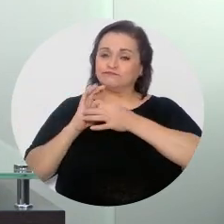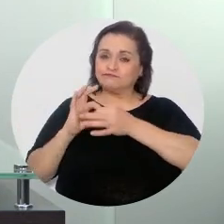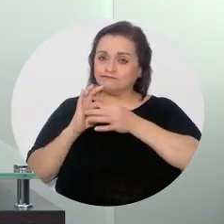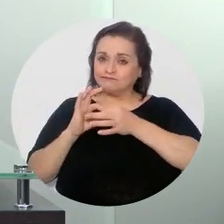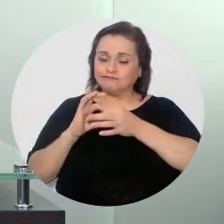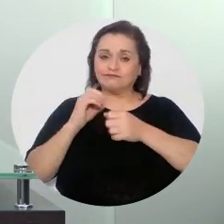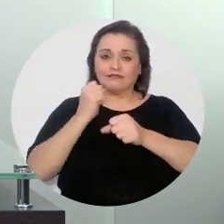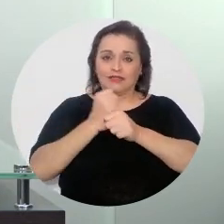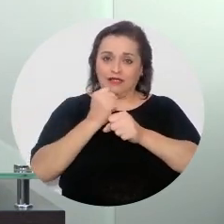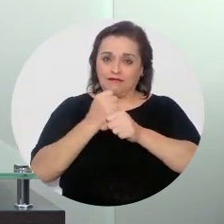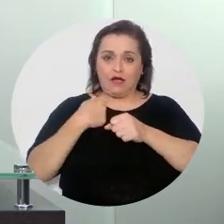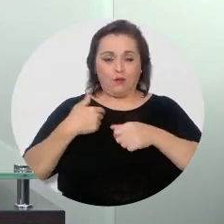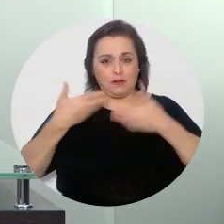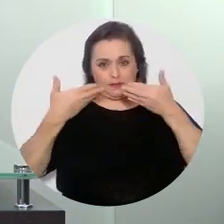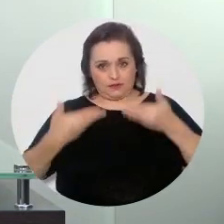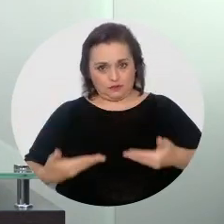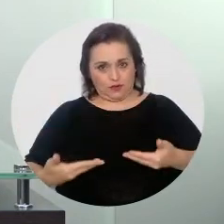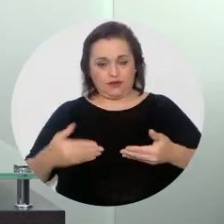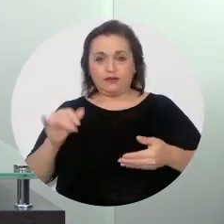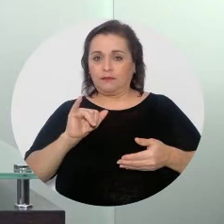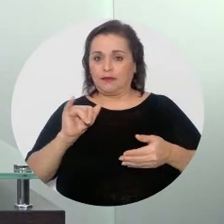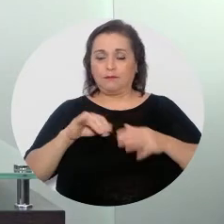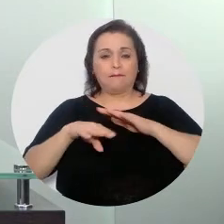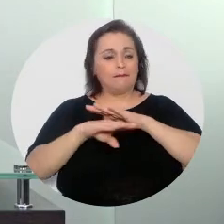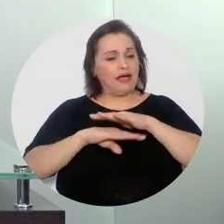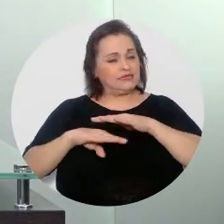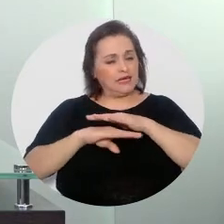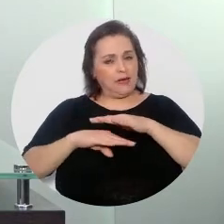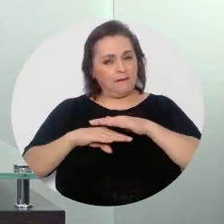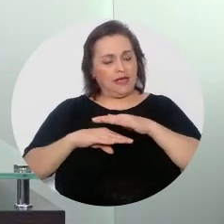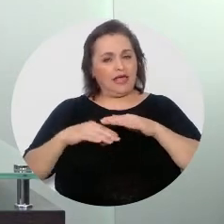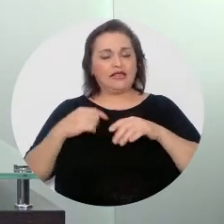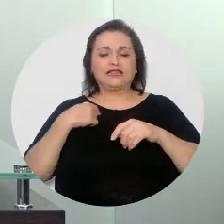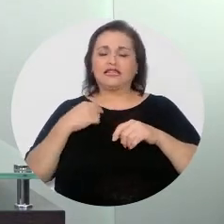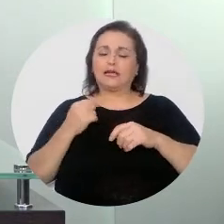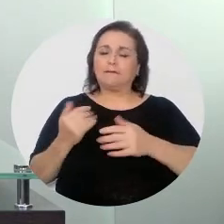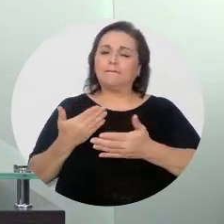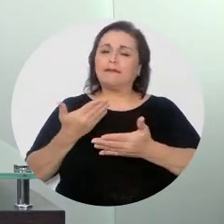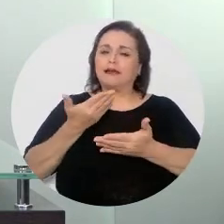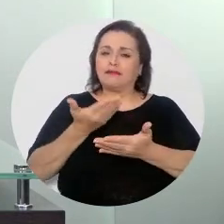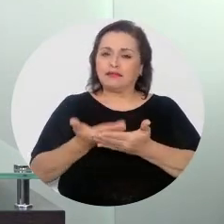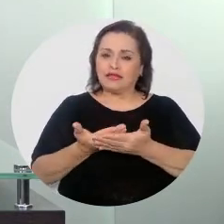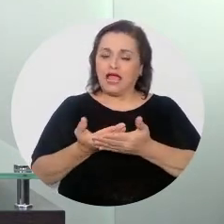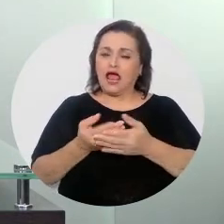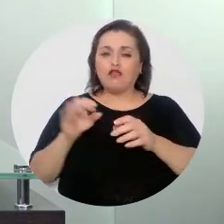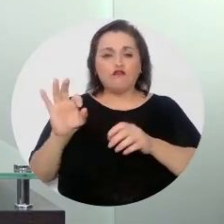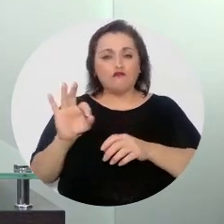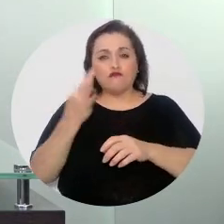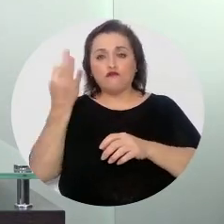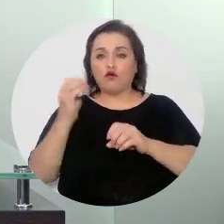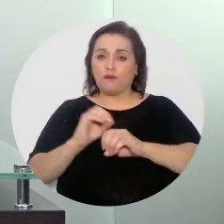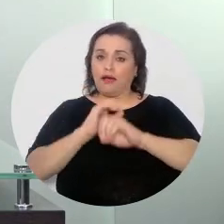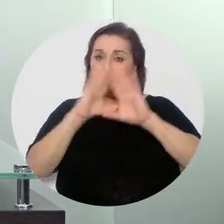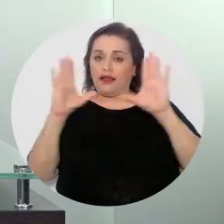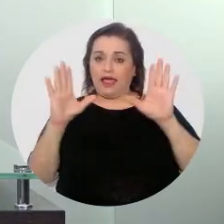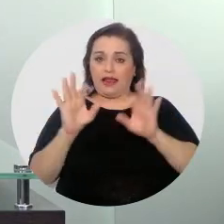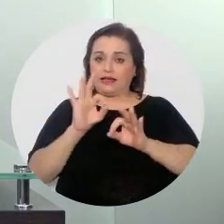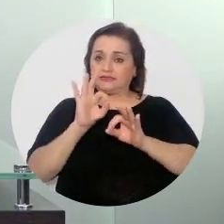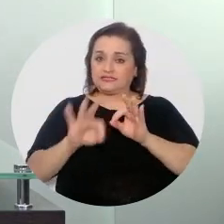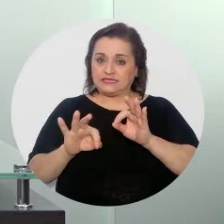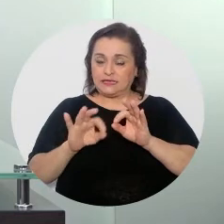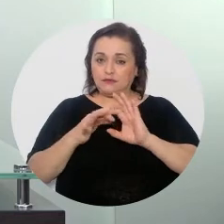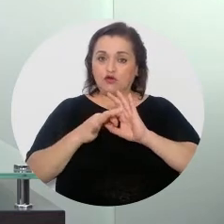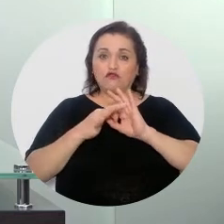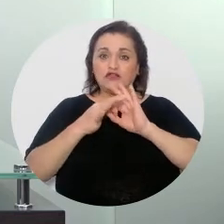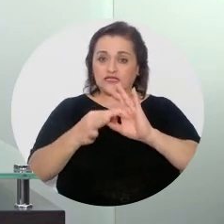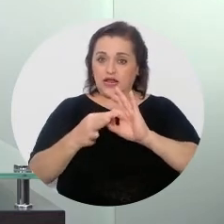en Democracia, y mi persona. Básicamente este cuaderno procura plantear de una manera clara y sencilla